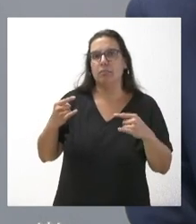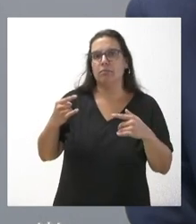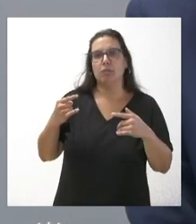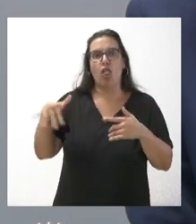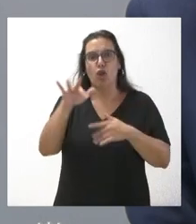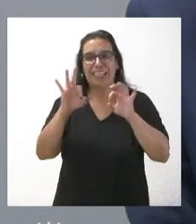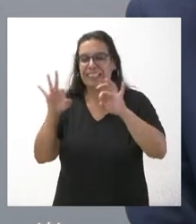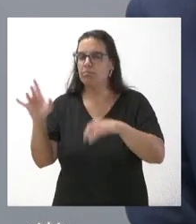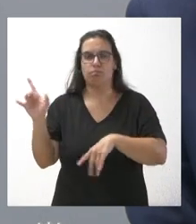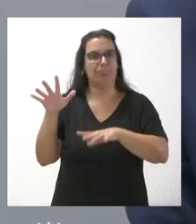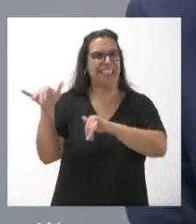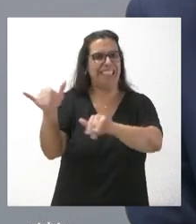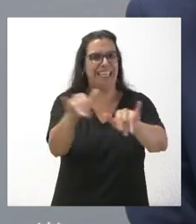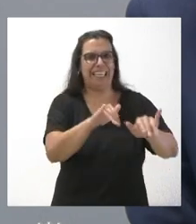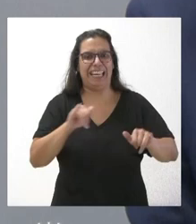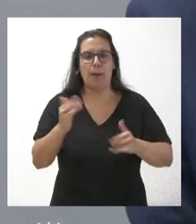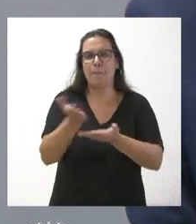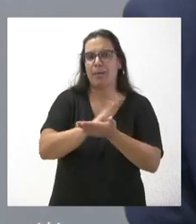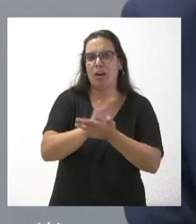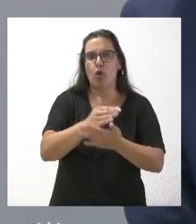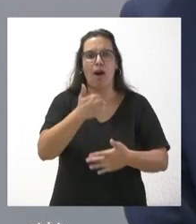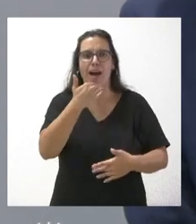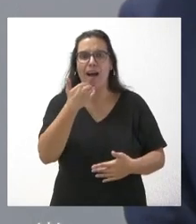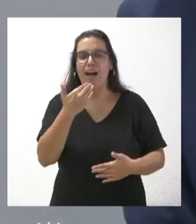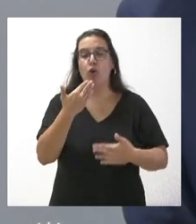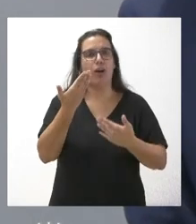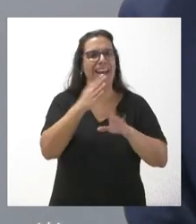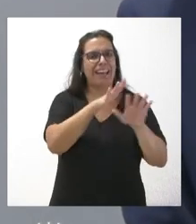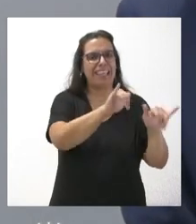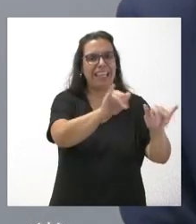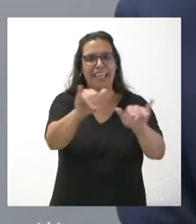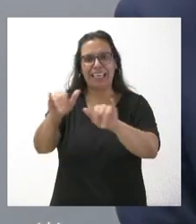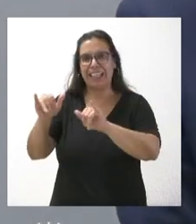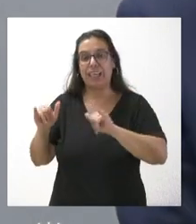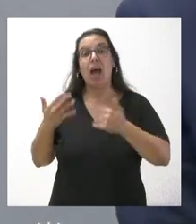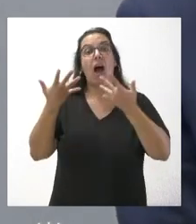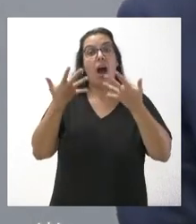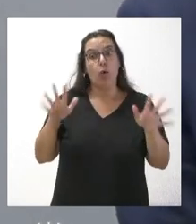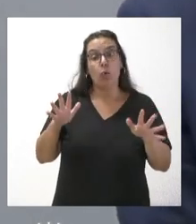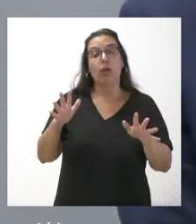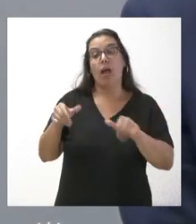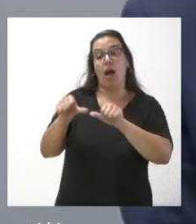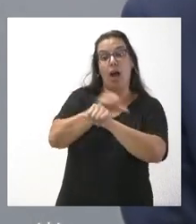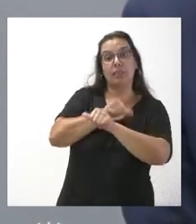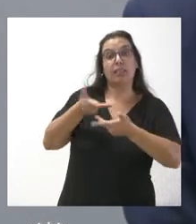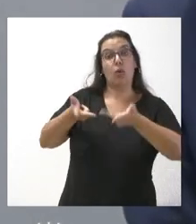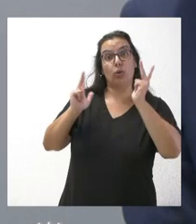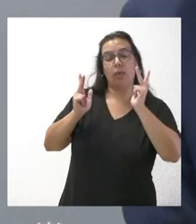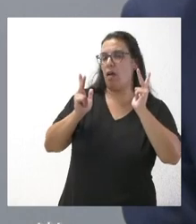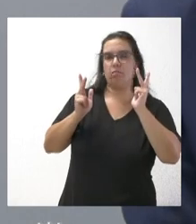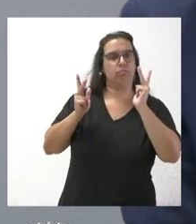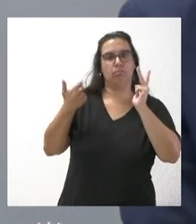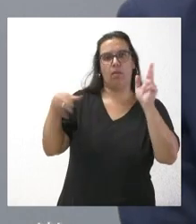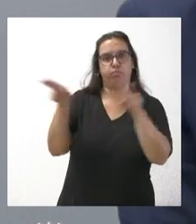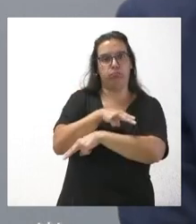ello, limitación de barbacoas en espacios abiertos, incluidas aquellas que estuvieran autorizadas. Queda, por tanto, suspendida esa